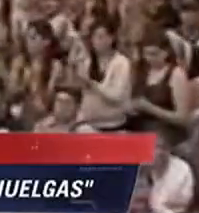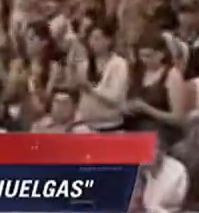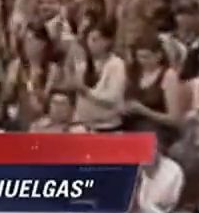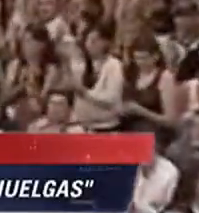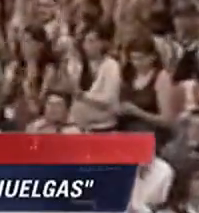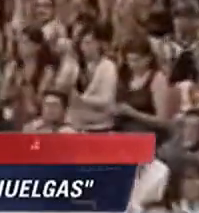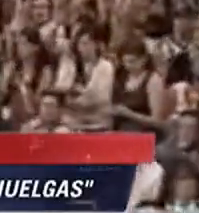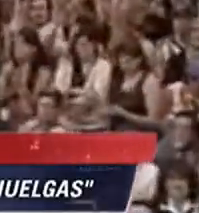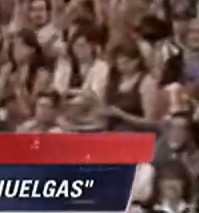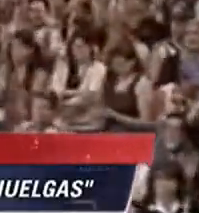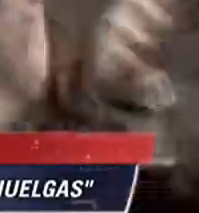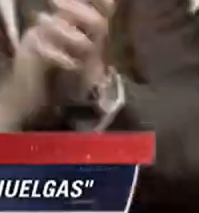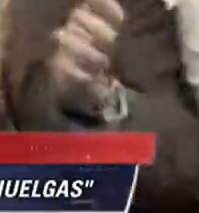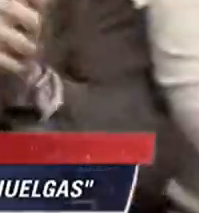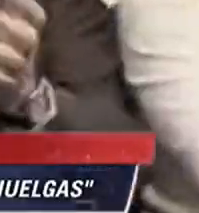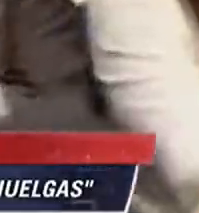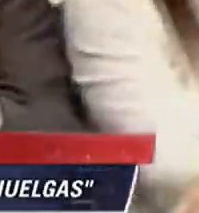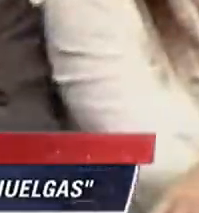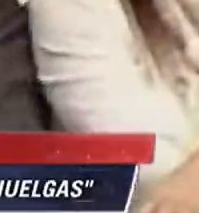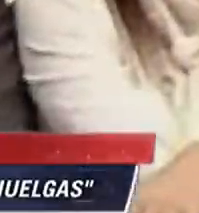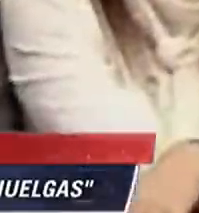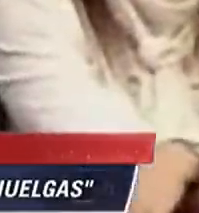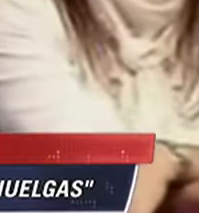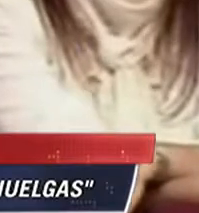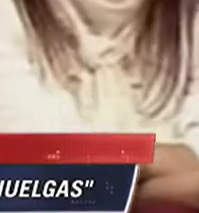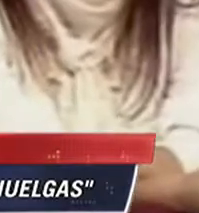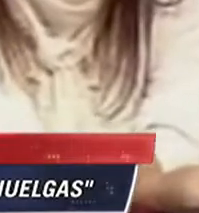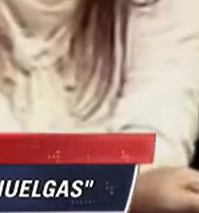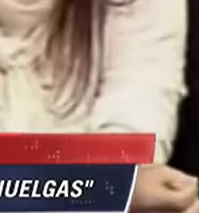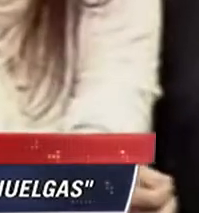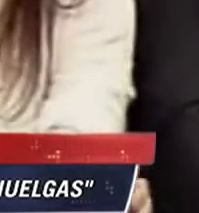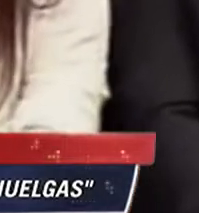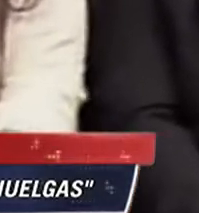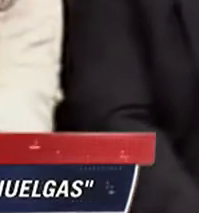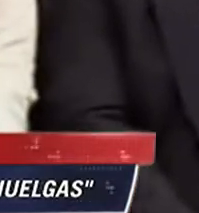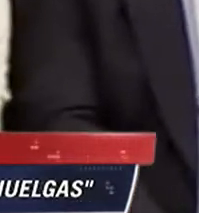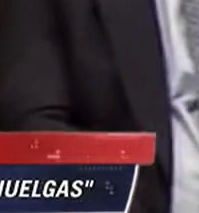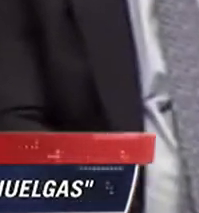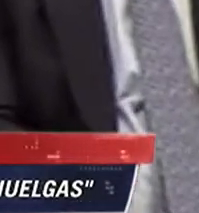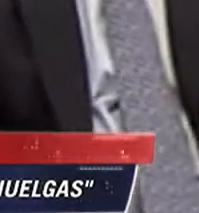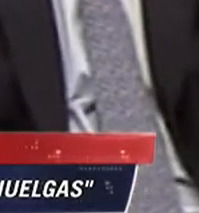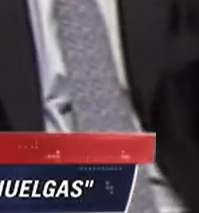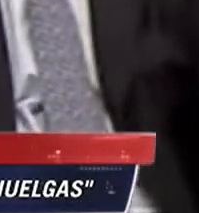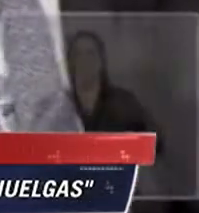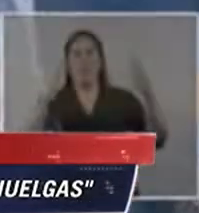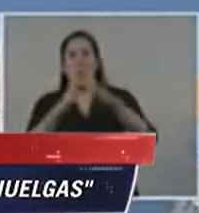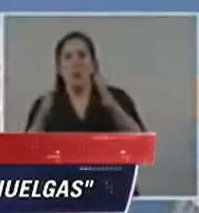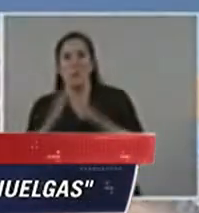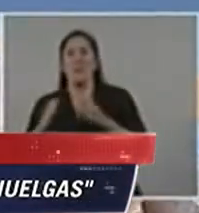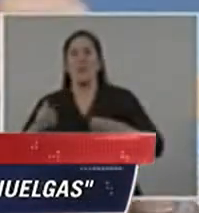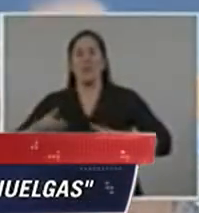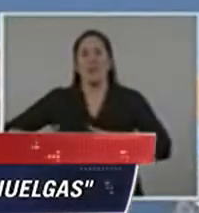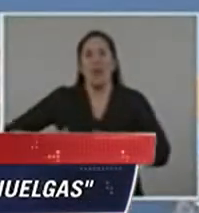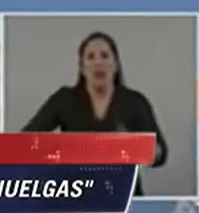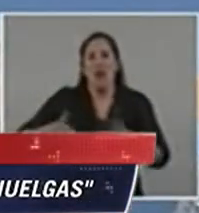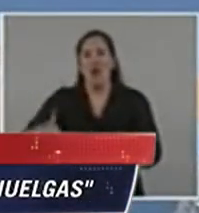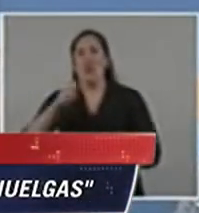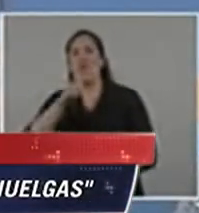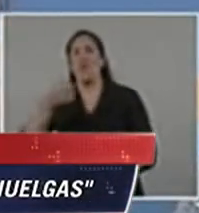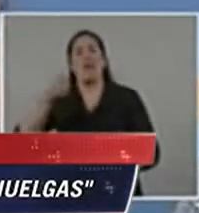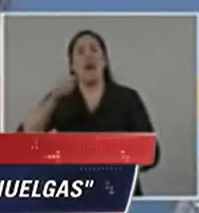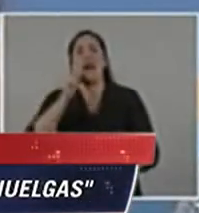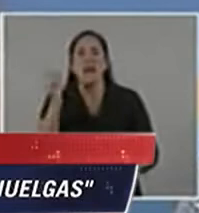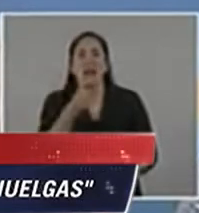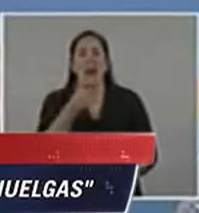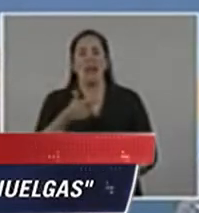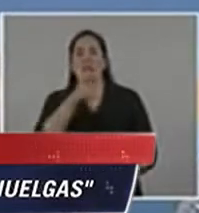para poder incluirse en el trabajo, en la educación, en la salud, en la vivienda, en la cloaca, en el agua potable, en